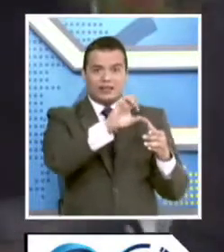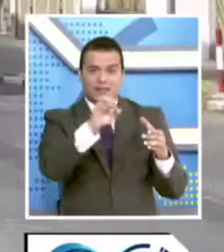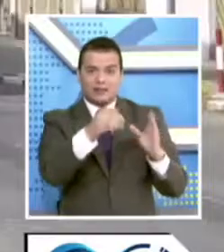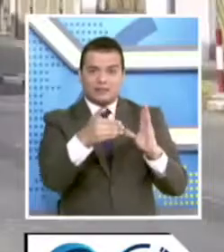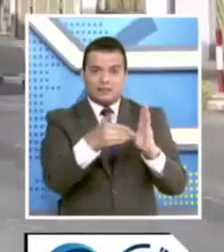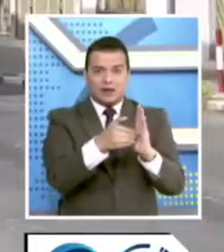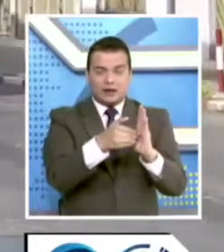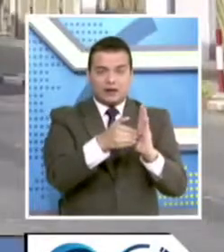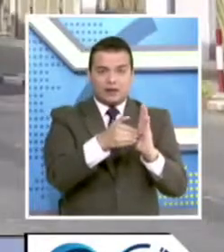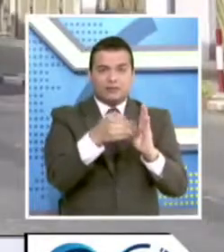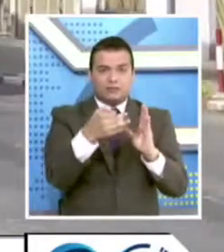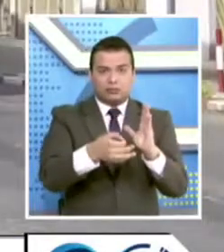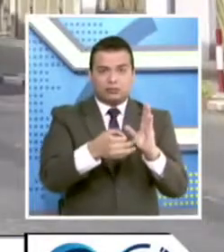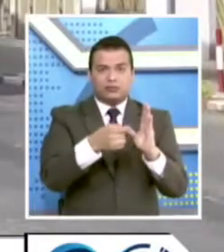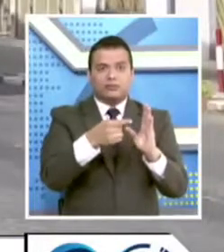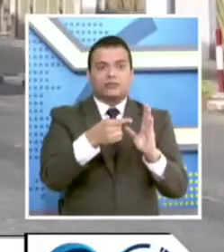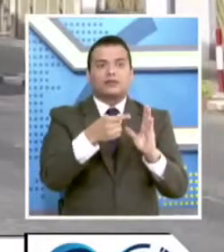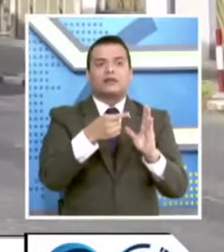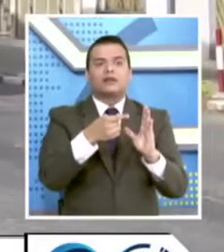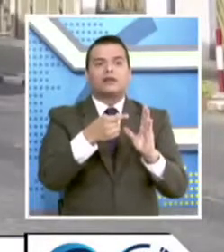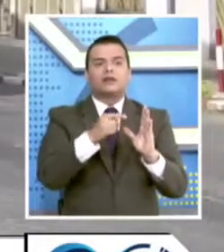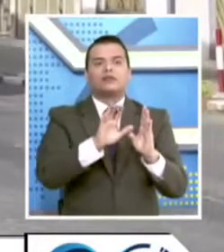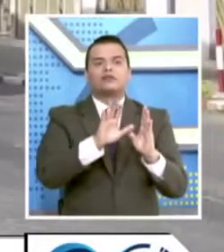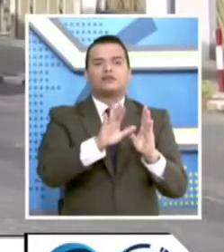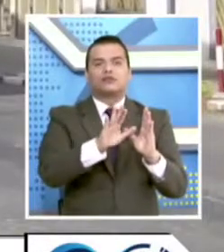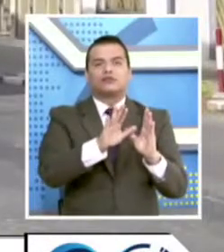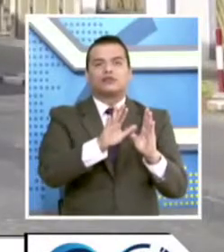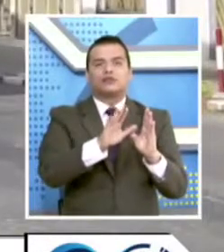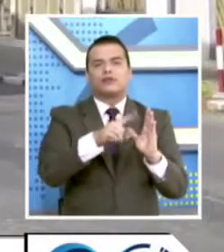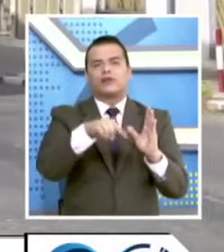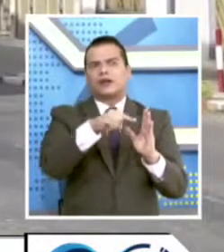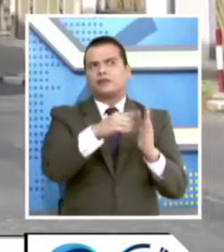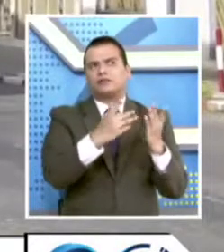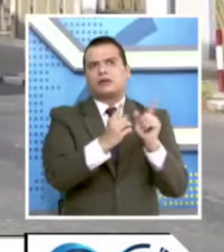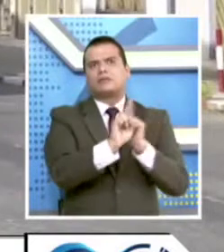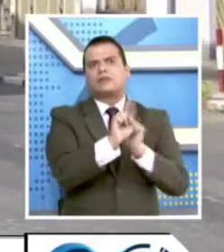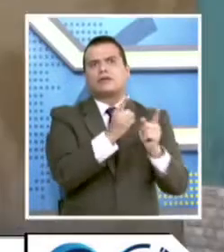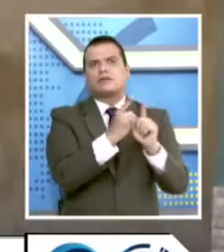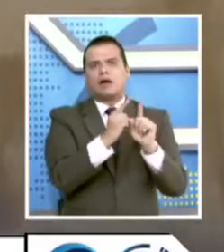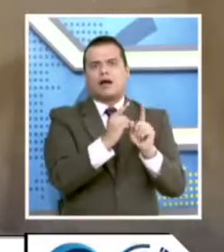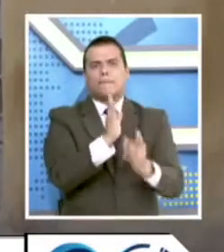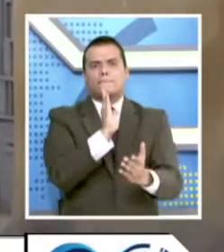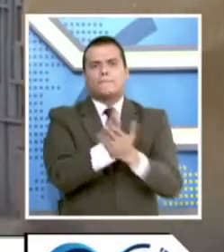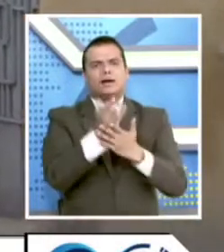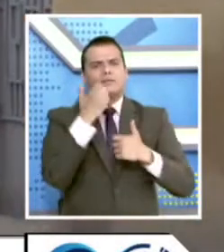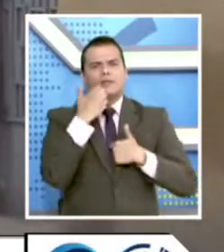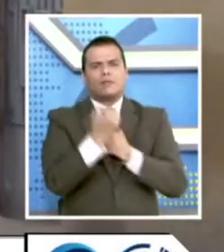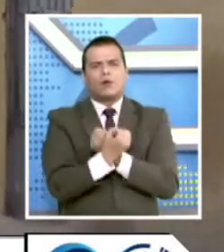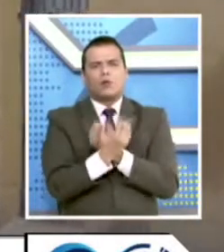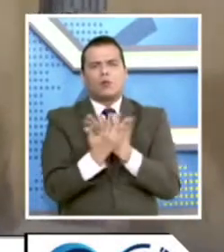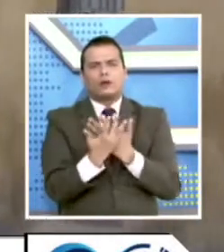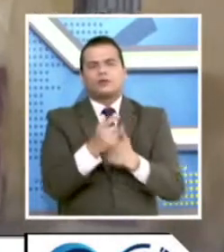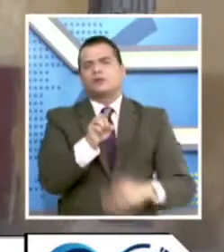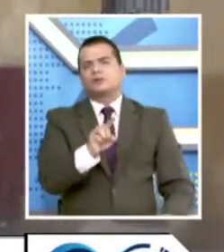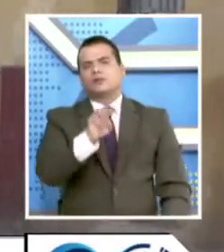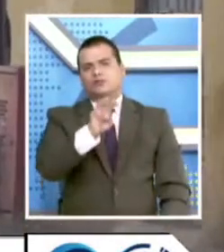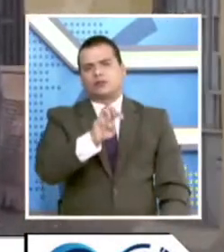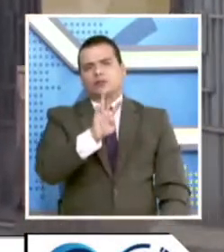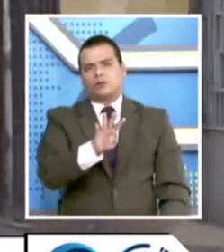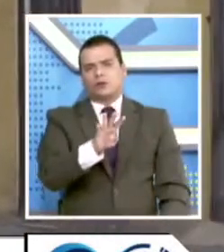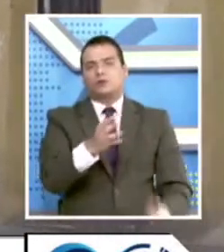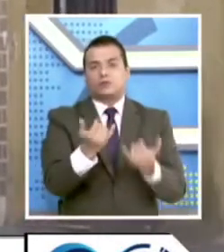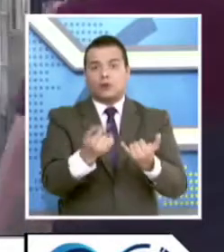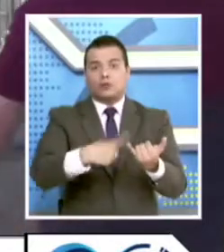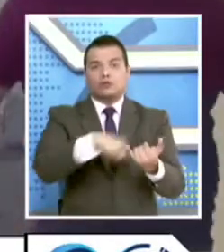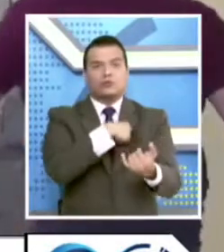expuestos se están presentando 184 casos en promedio para la ciudad. Hoy hicimos un recorrido por los 3 barrios